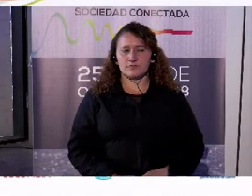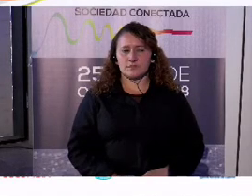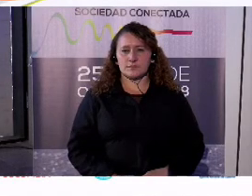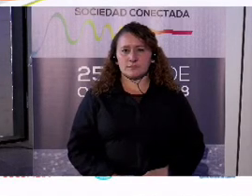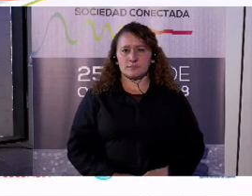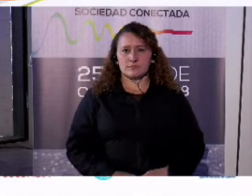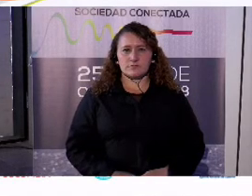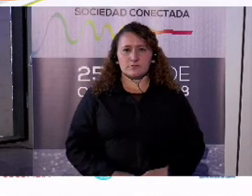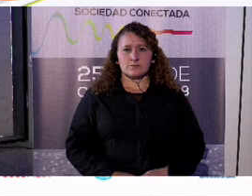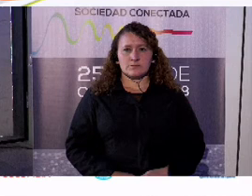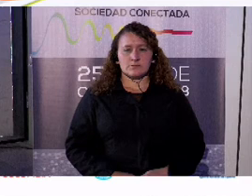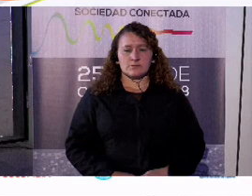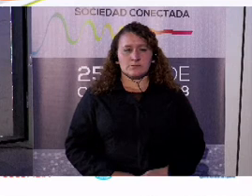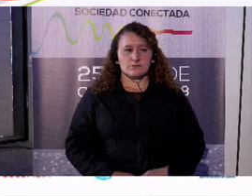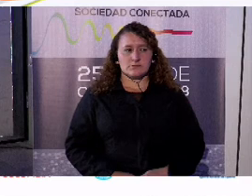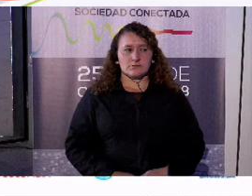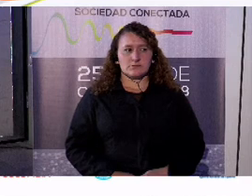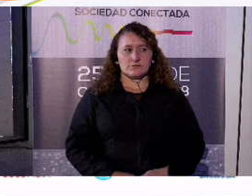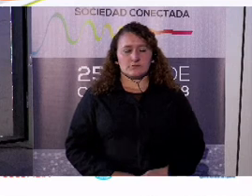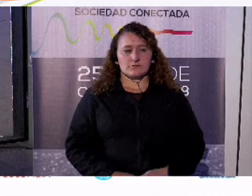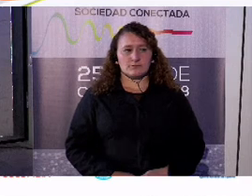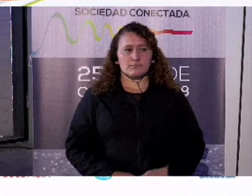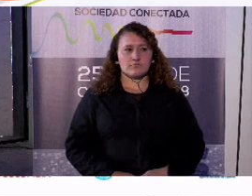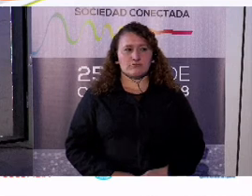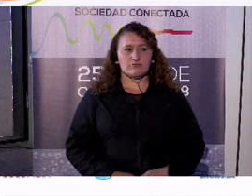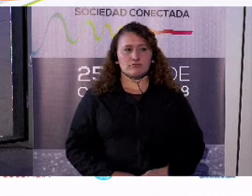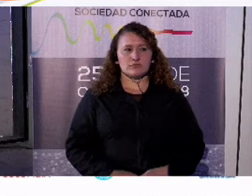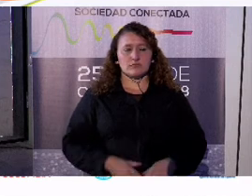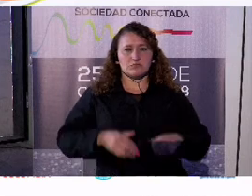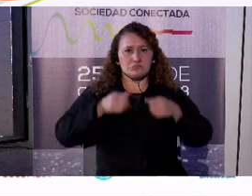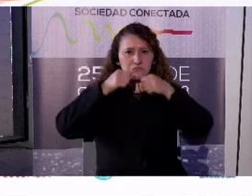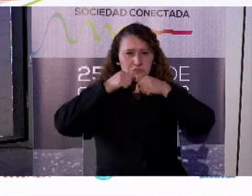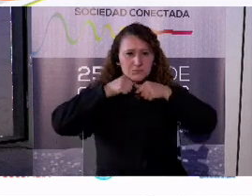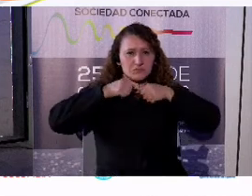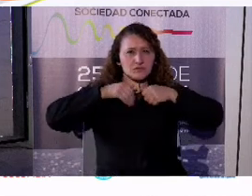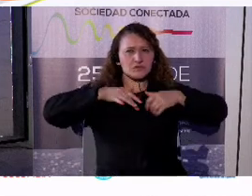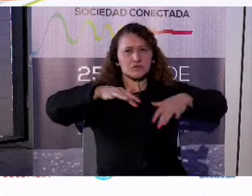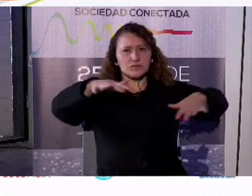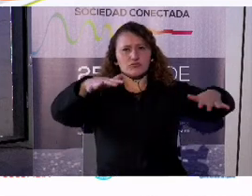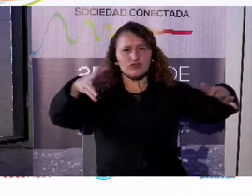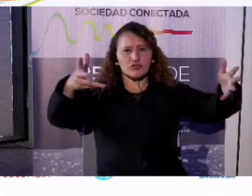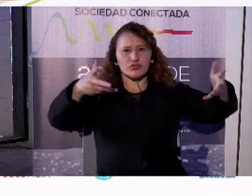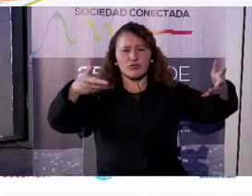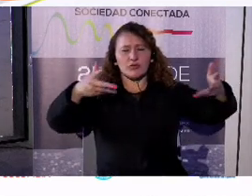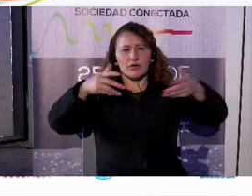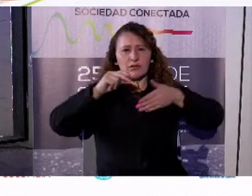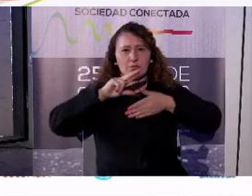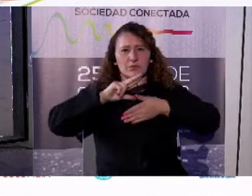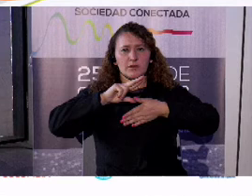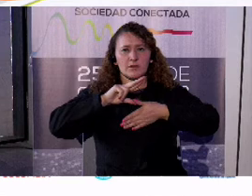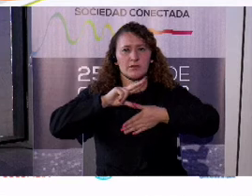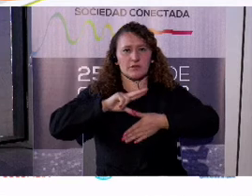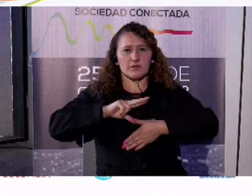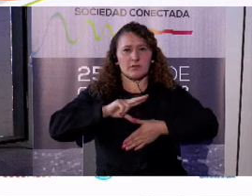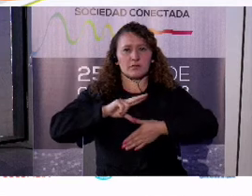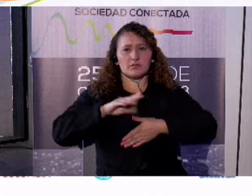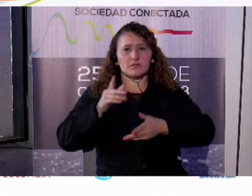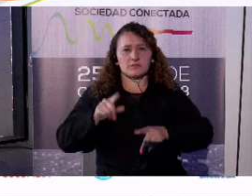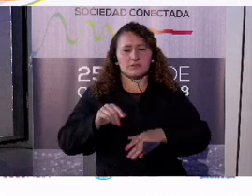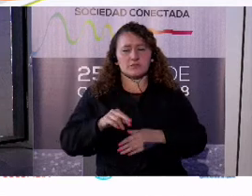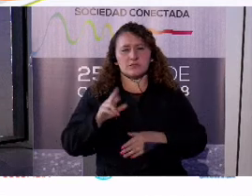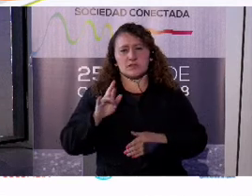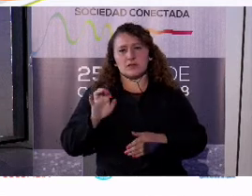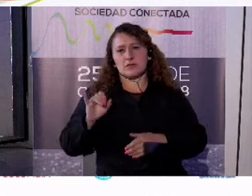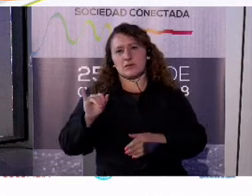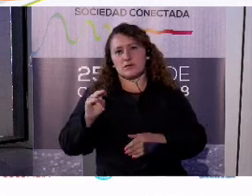desplieguen de despliegues y operaciones comerciales en toda América Latina y Reino Unido desde 2012